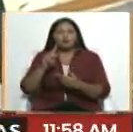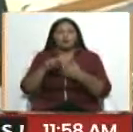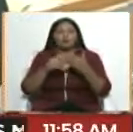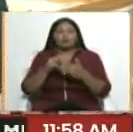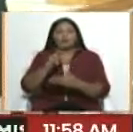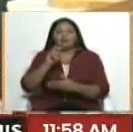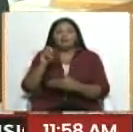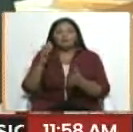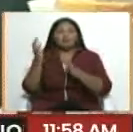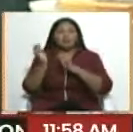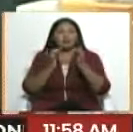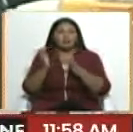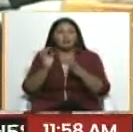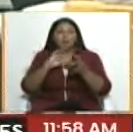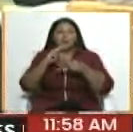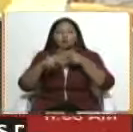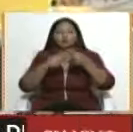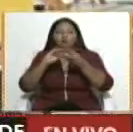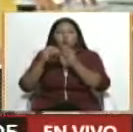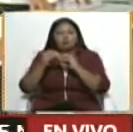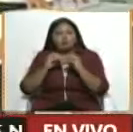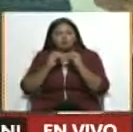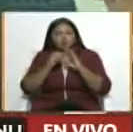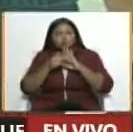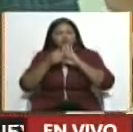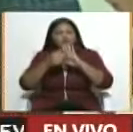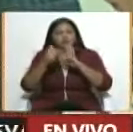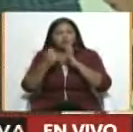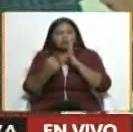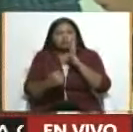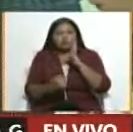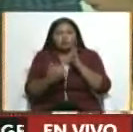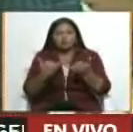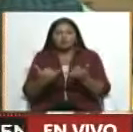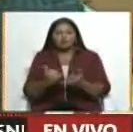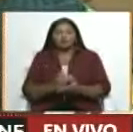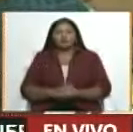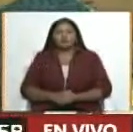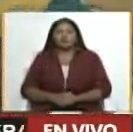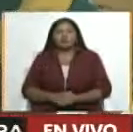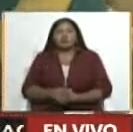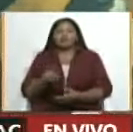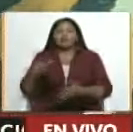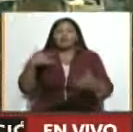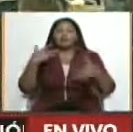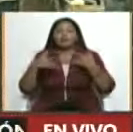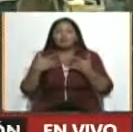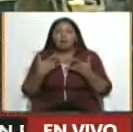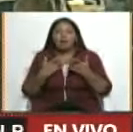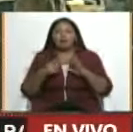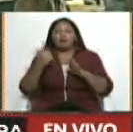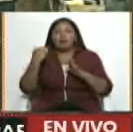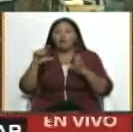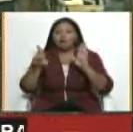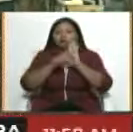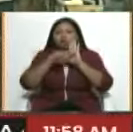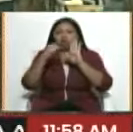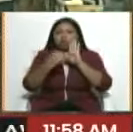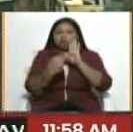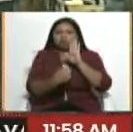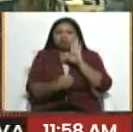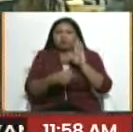de abril para el proceso de modificaciones que aparecen reflejadas en boletas. Estas son actividades que están contempladas dentro del